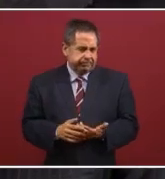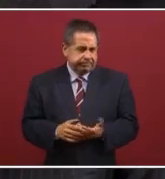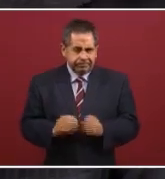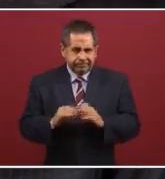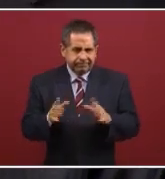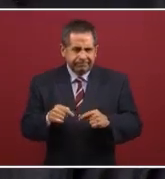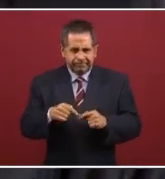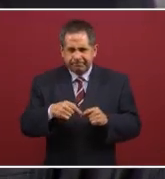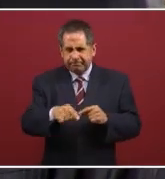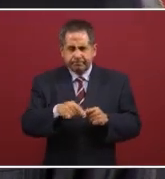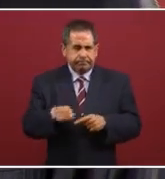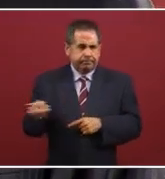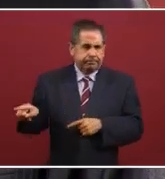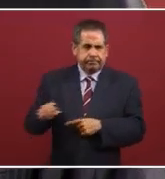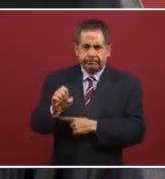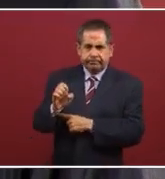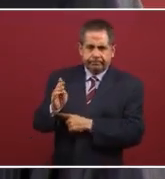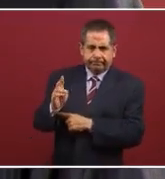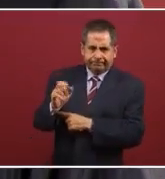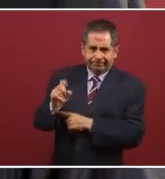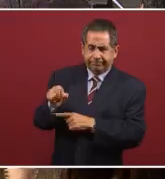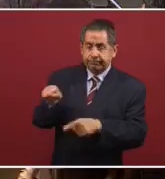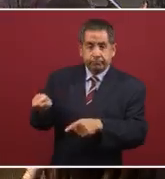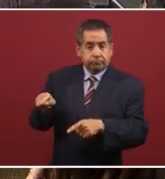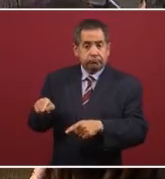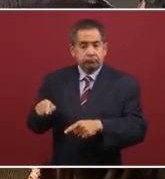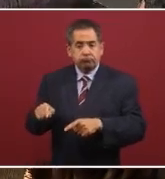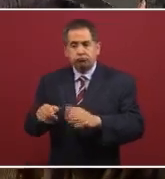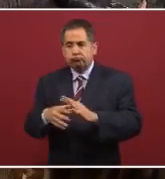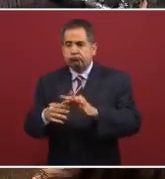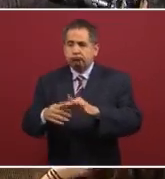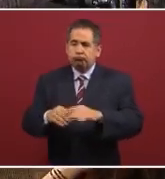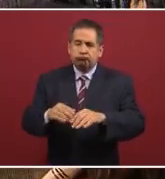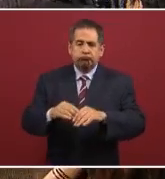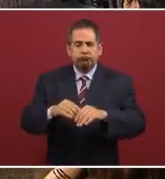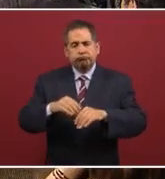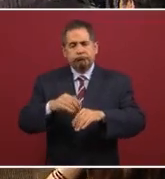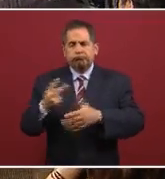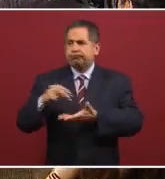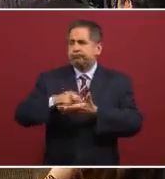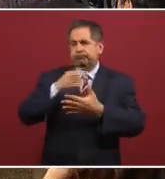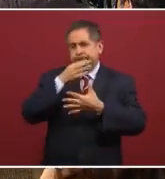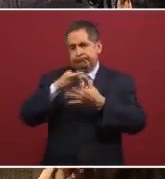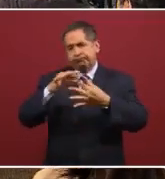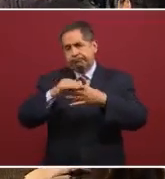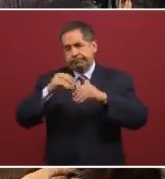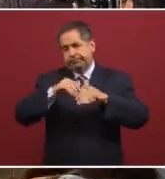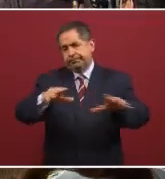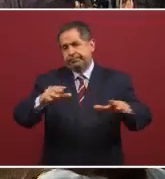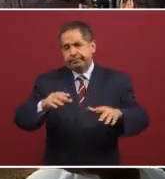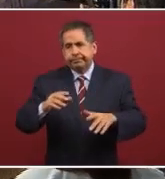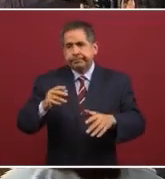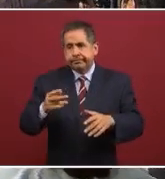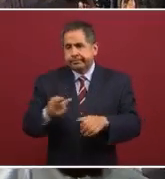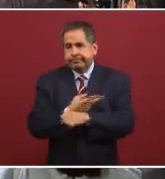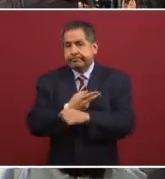seguramente Marcelo Ebrard va a informar sobre cómo vamos